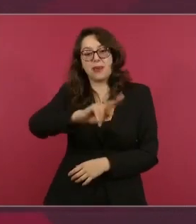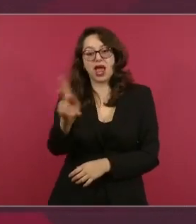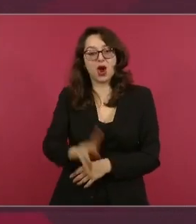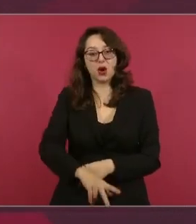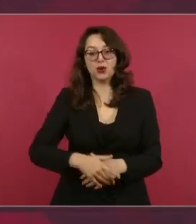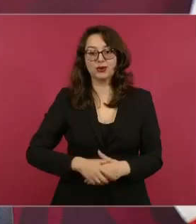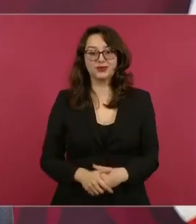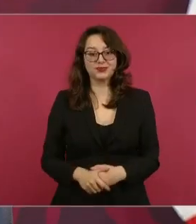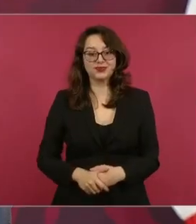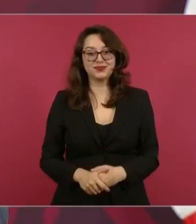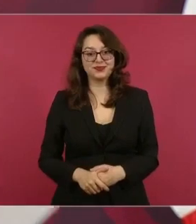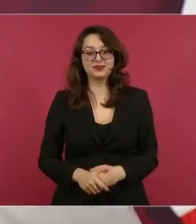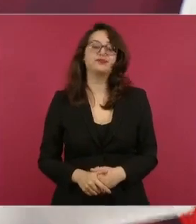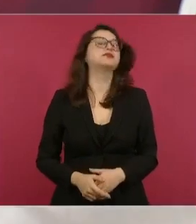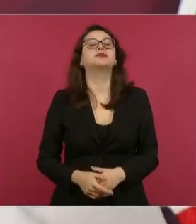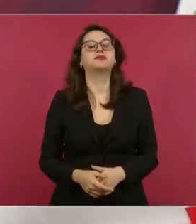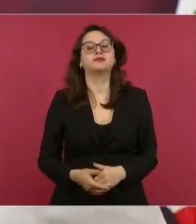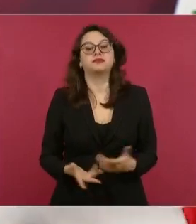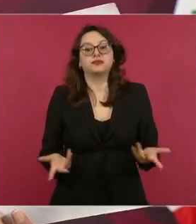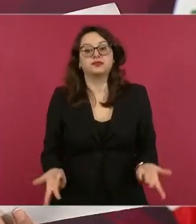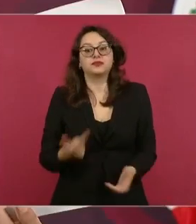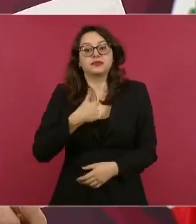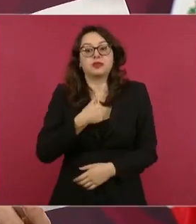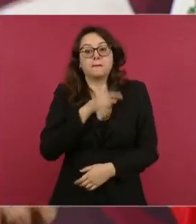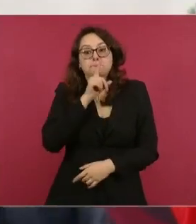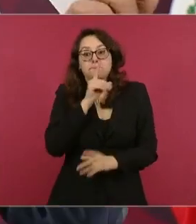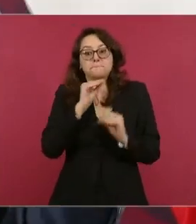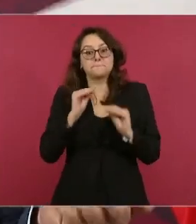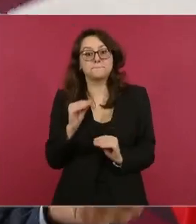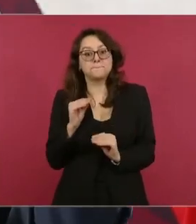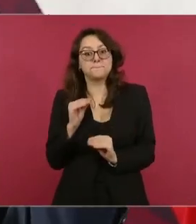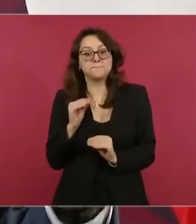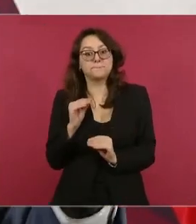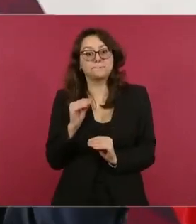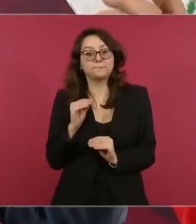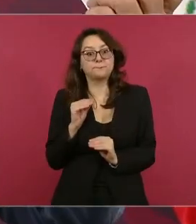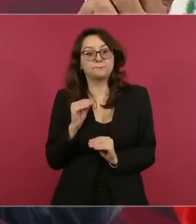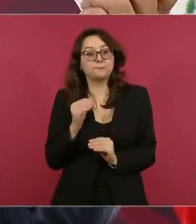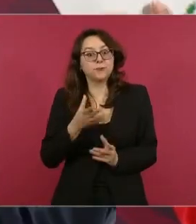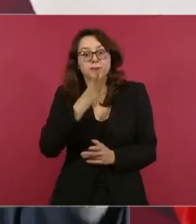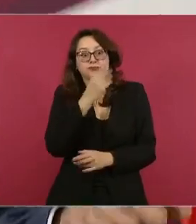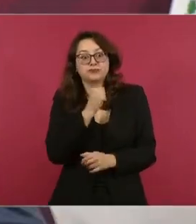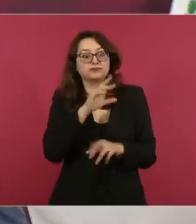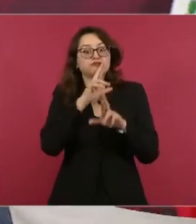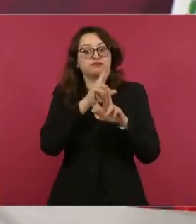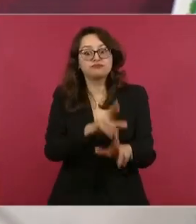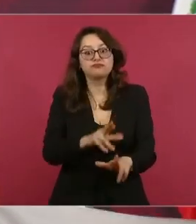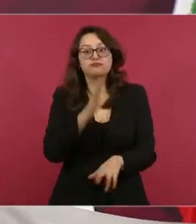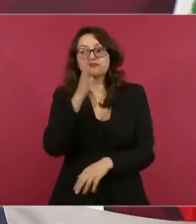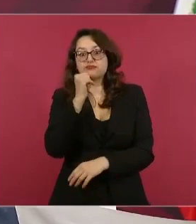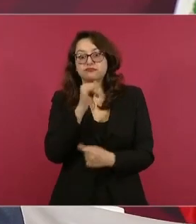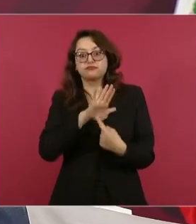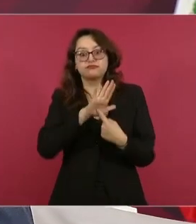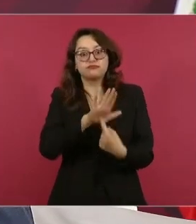con más intensidad, y además nosotros en estado de indefensión.